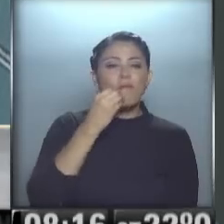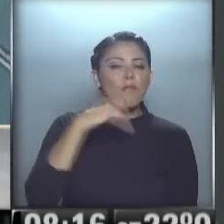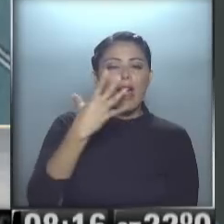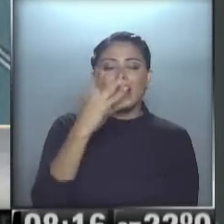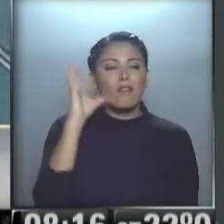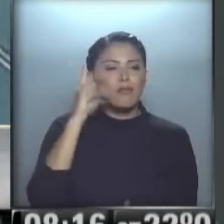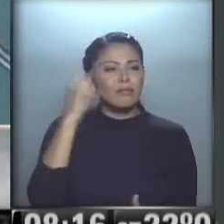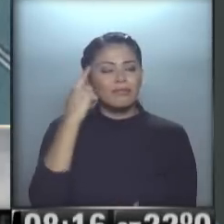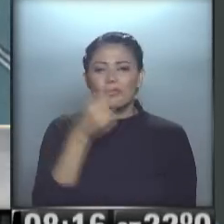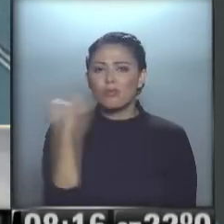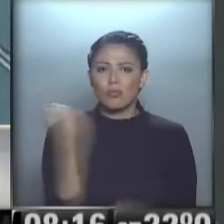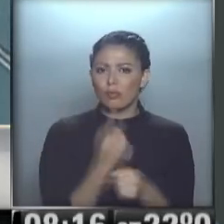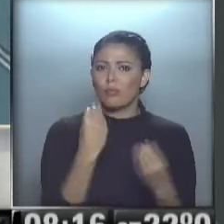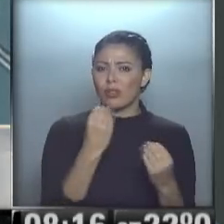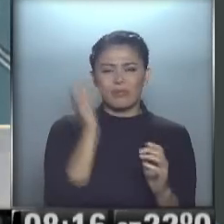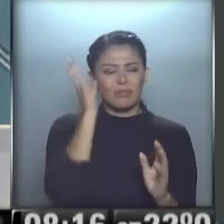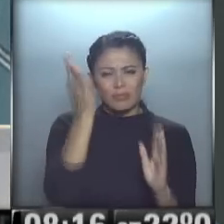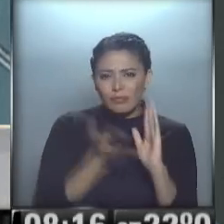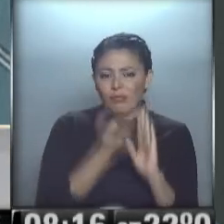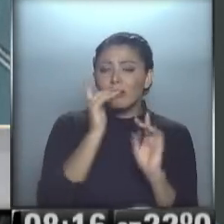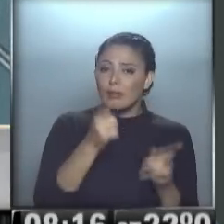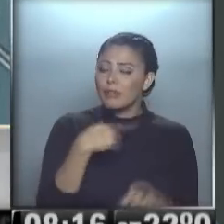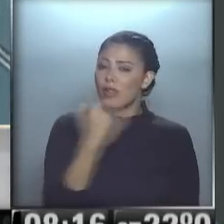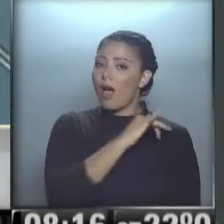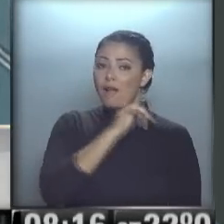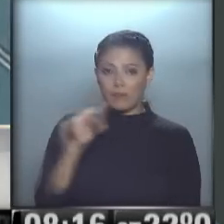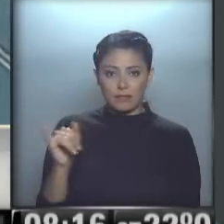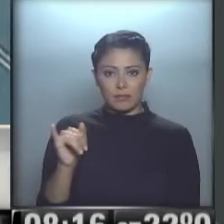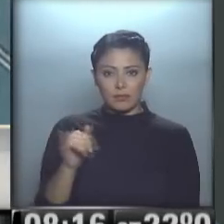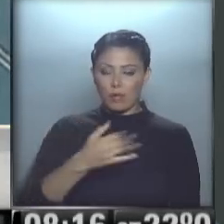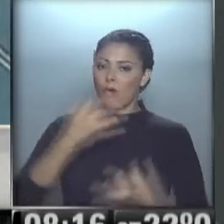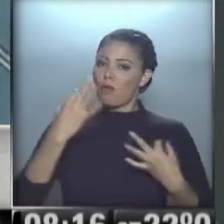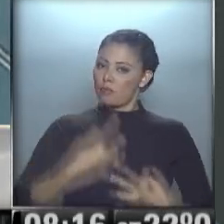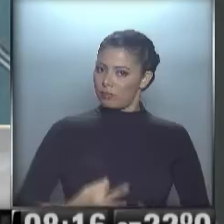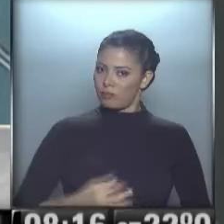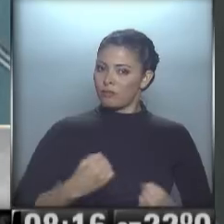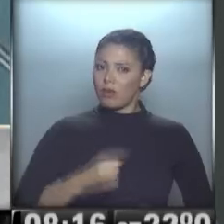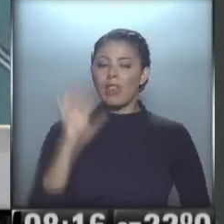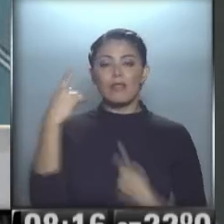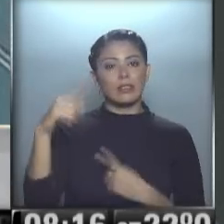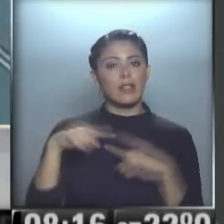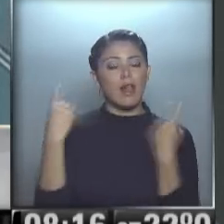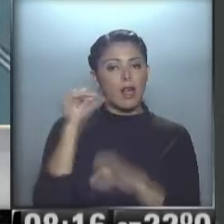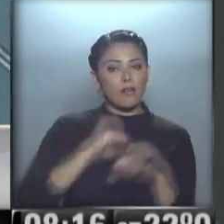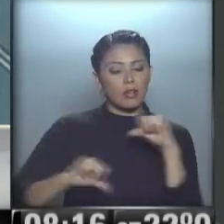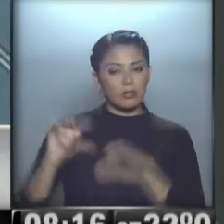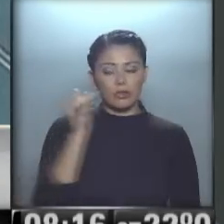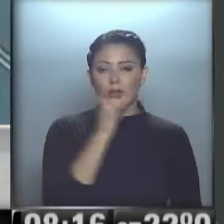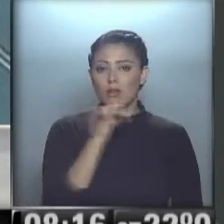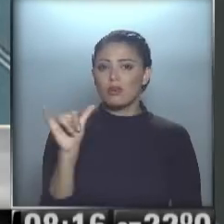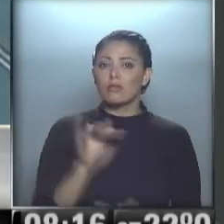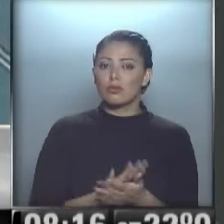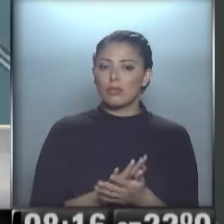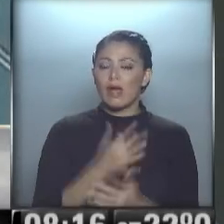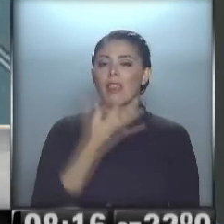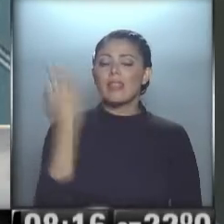lógica y a su vez eh le hemos manifestado muy enfáticamente a los laboratorios eh respecto a